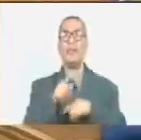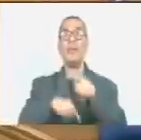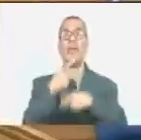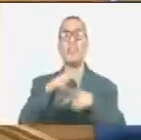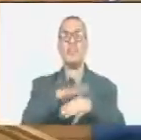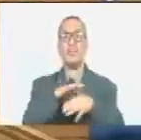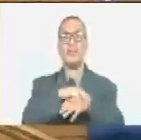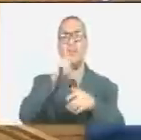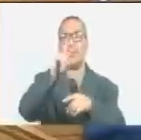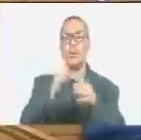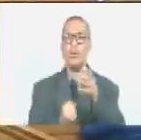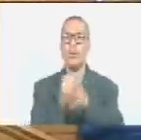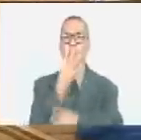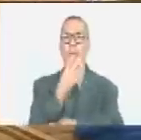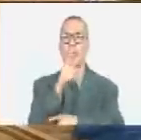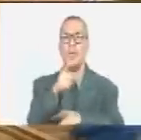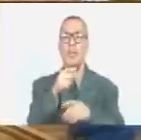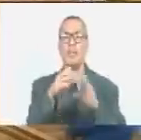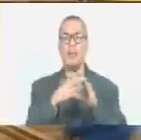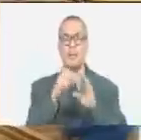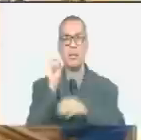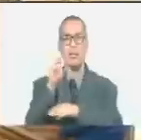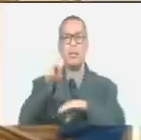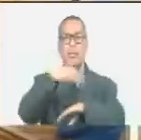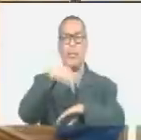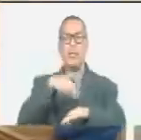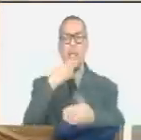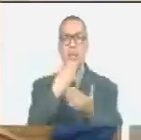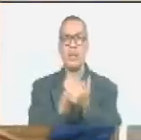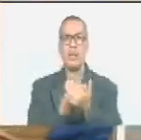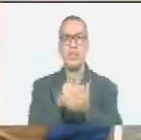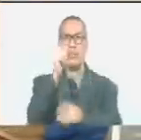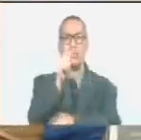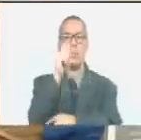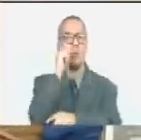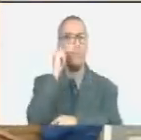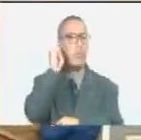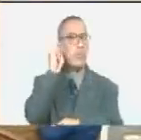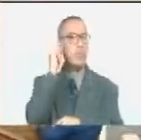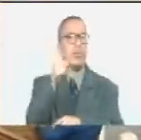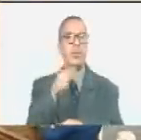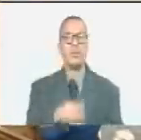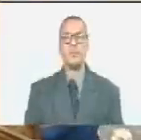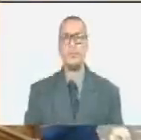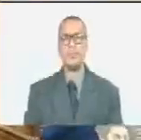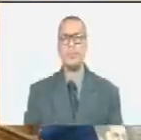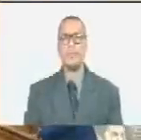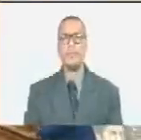martes 2 de mayo para nuestra sesión ordinaria. Gracias, diputadas y diputados.